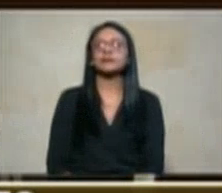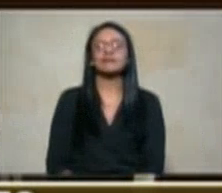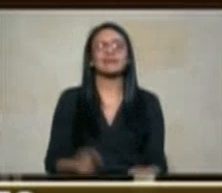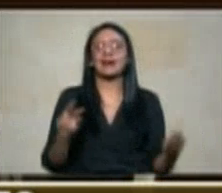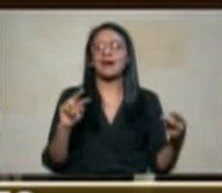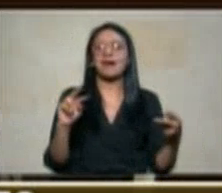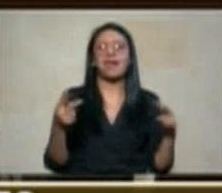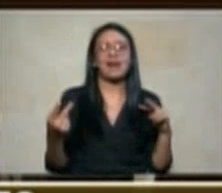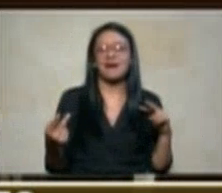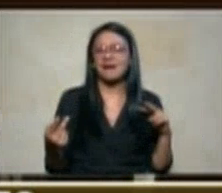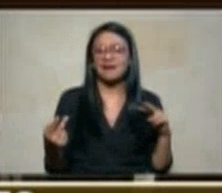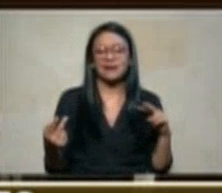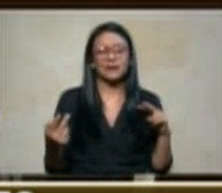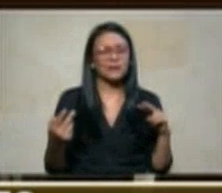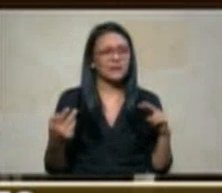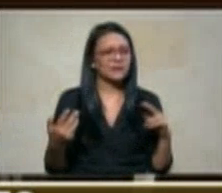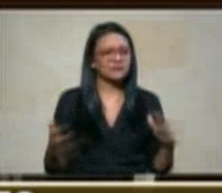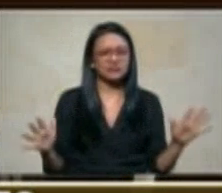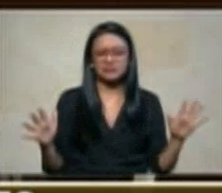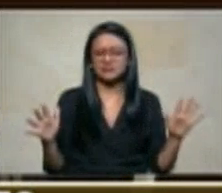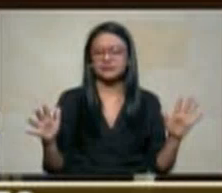esos casos tienen también